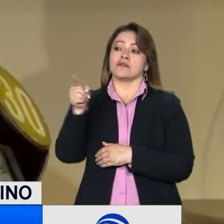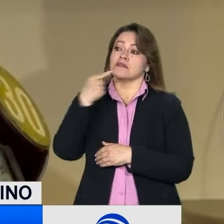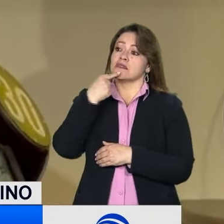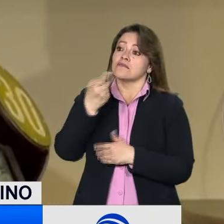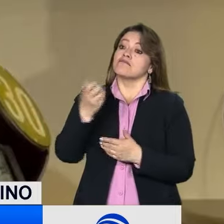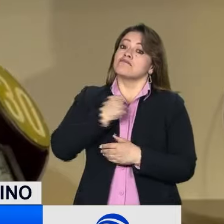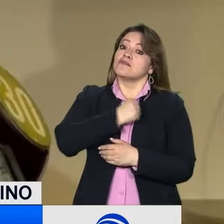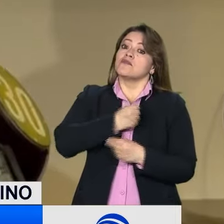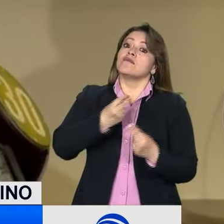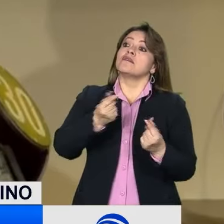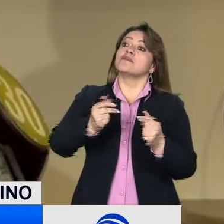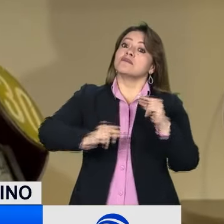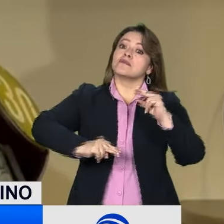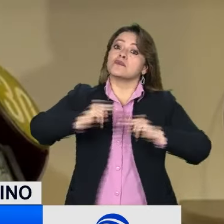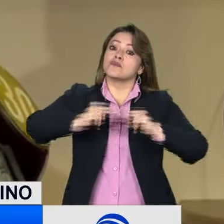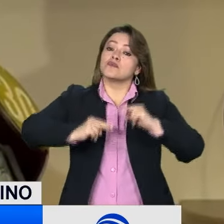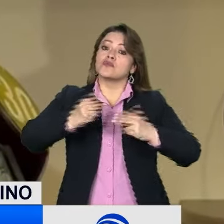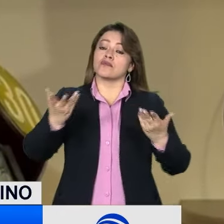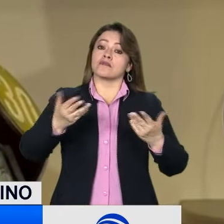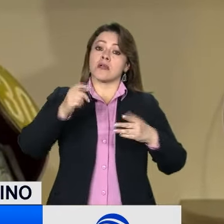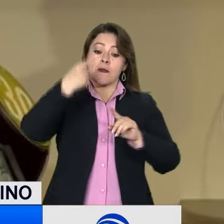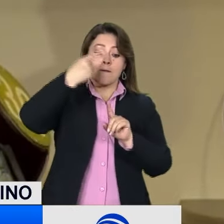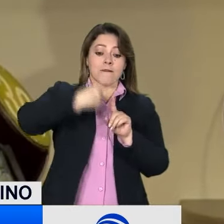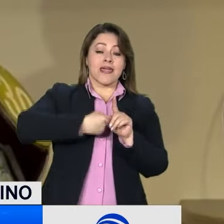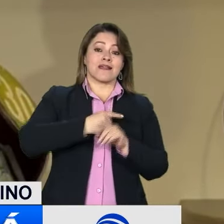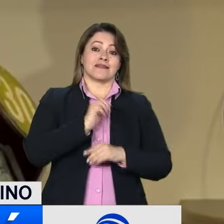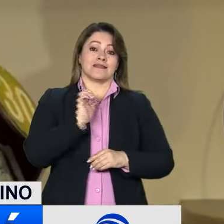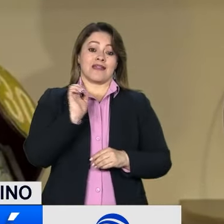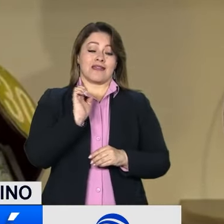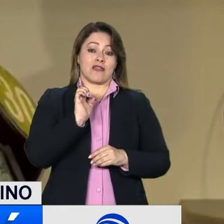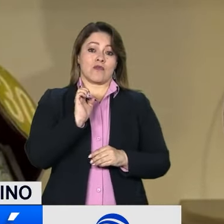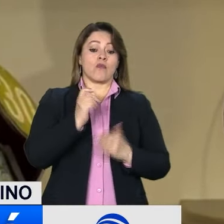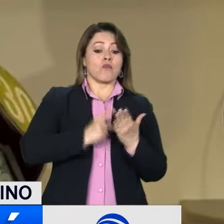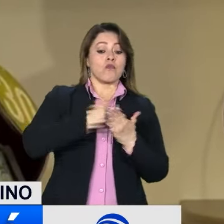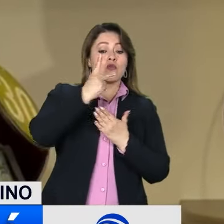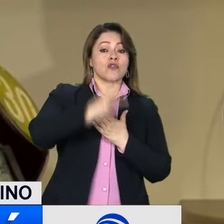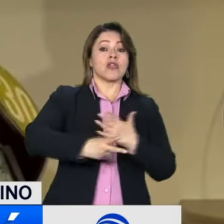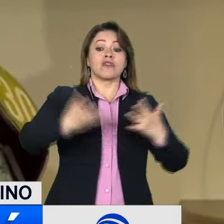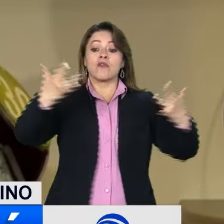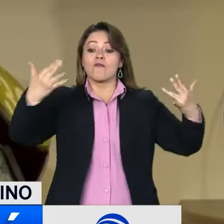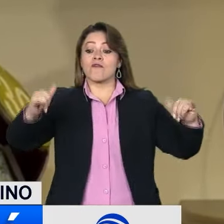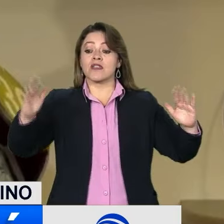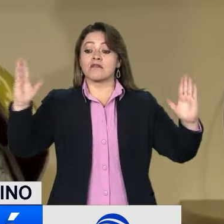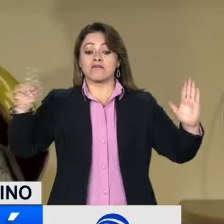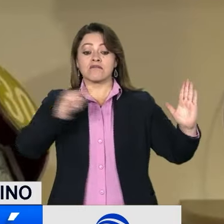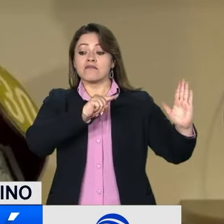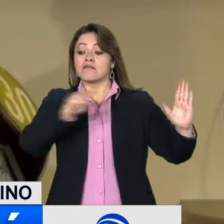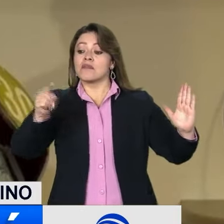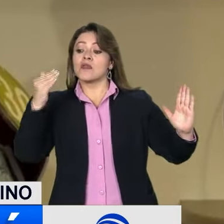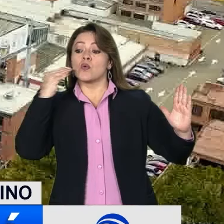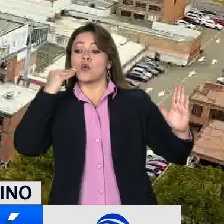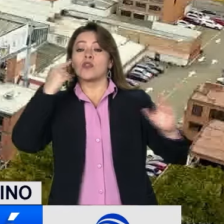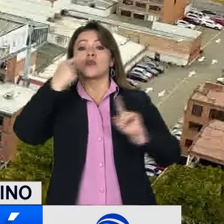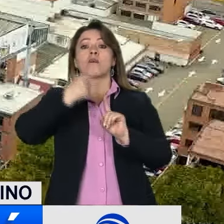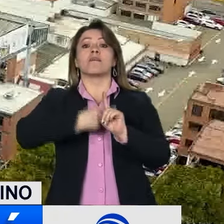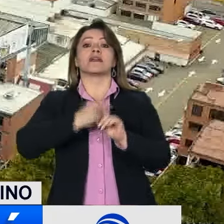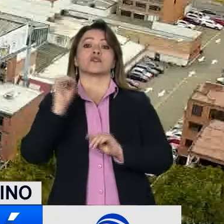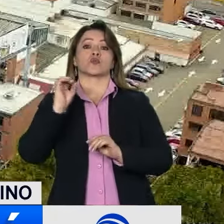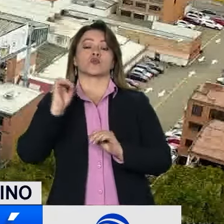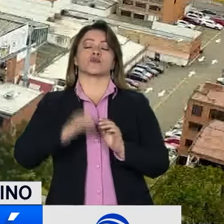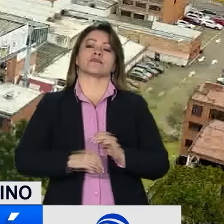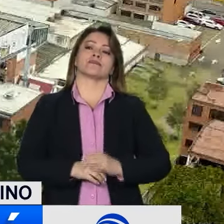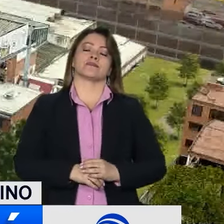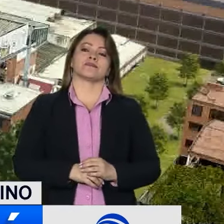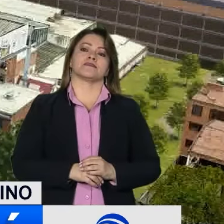día. Estamos en enero y el proyecto debe terminar en octubre. En el mes de julio. A las peticiones